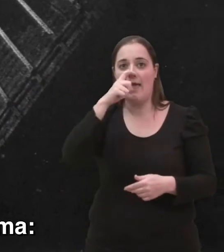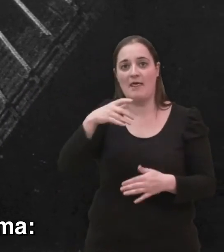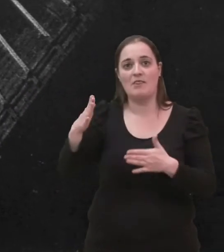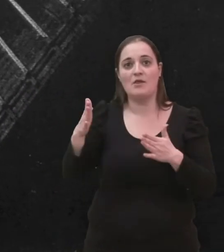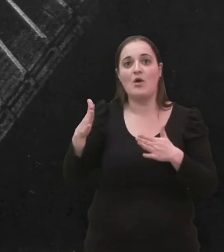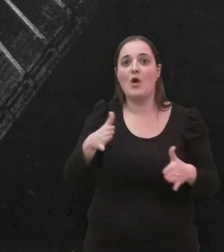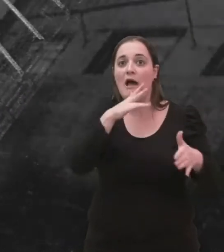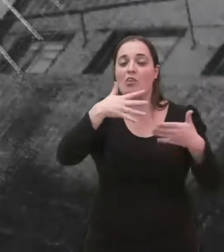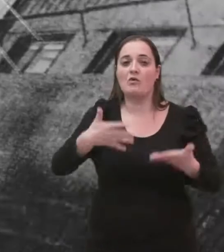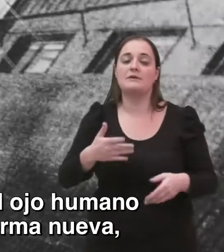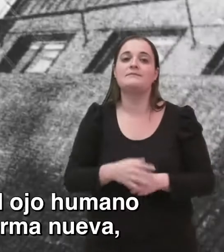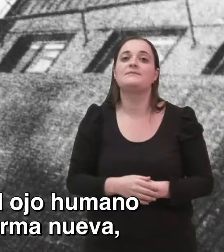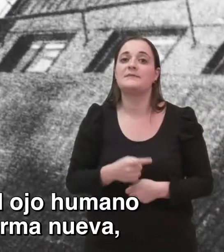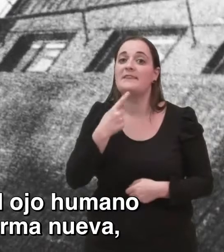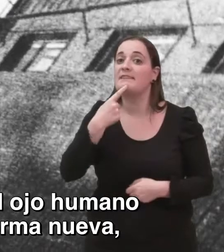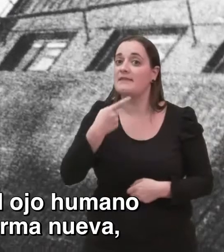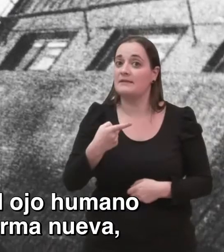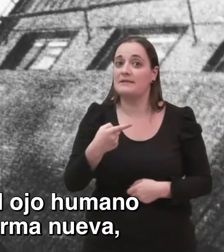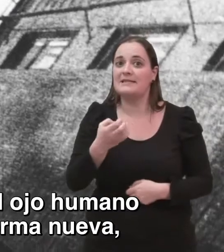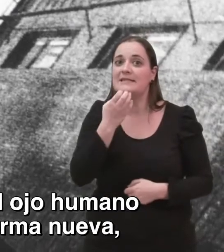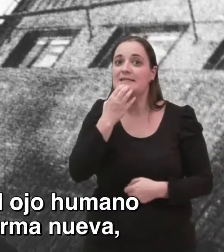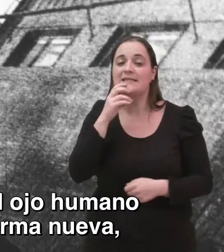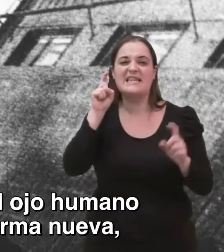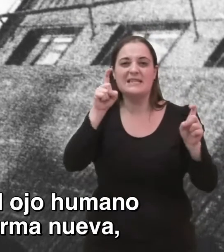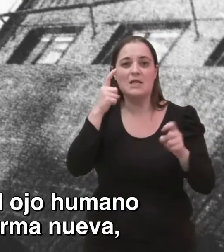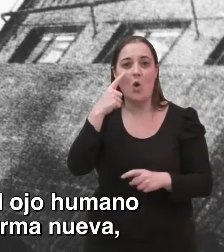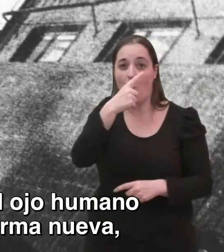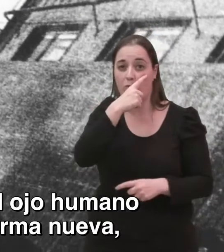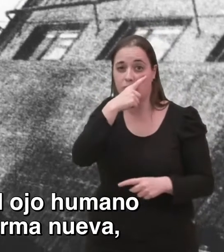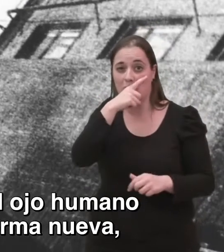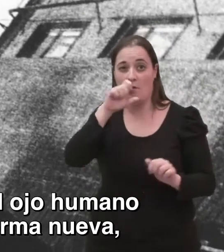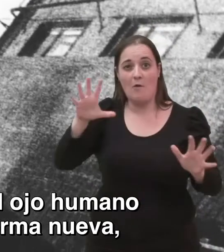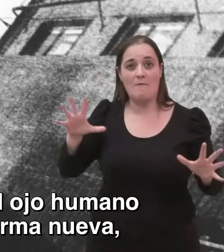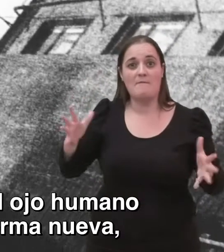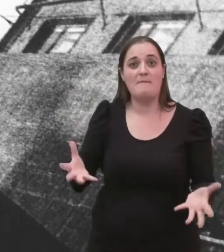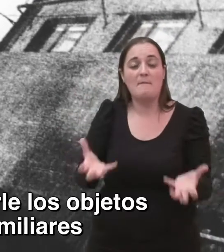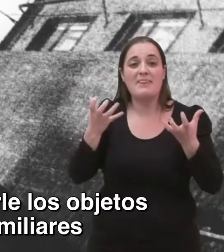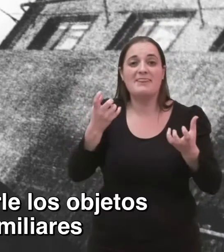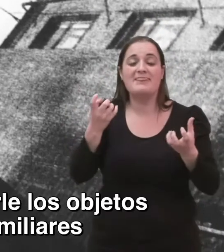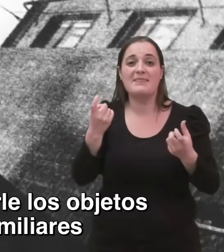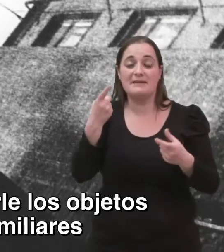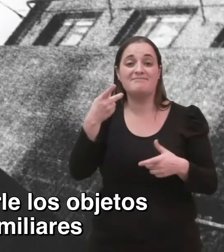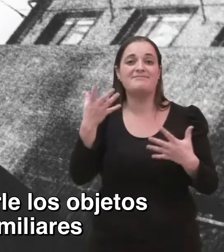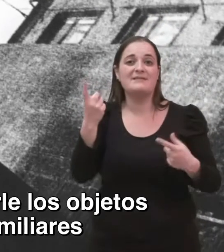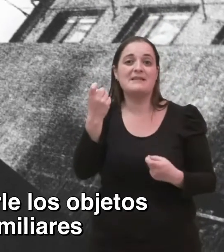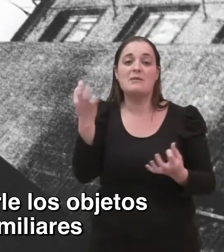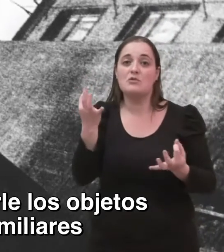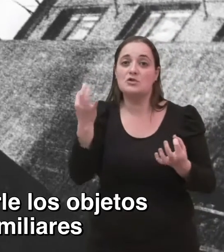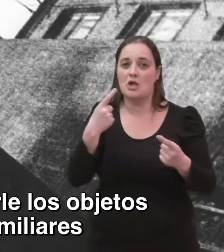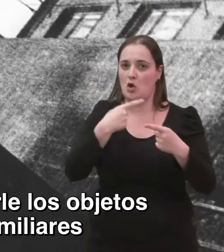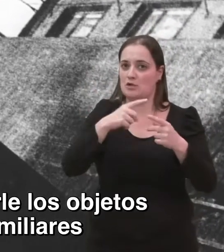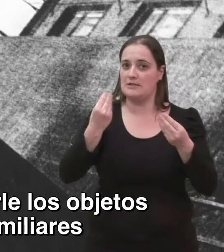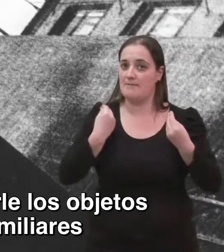afirma: si desea enseñar al ojo humano a vencer de una forma nueva, es necesario mostrarle los